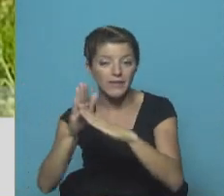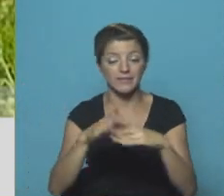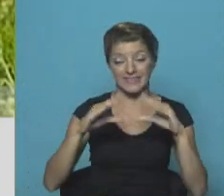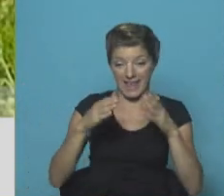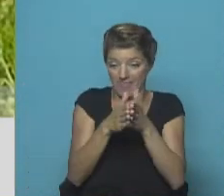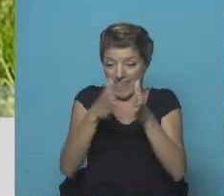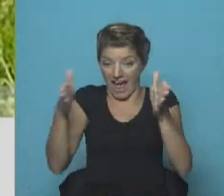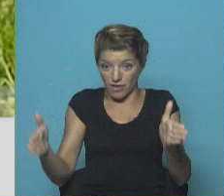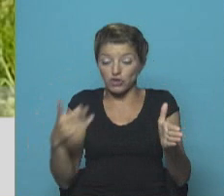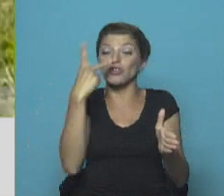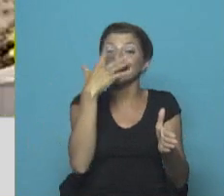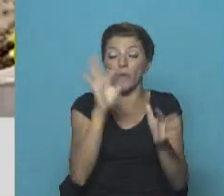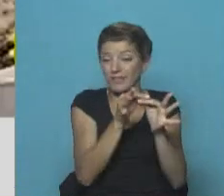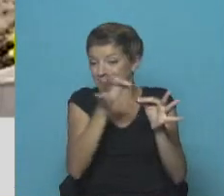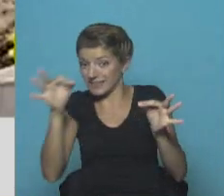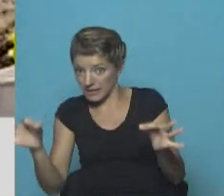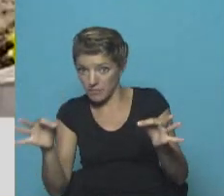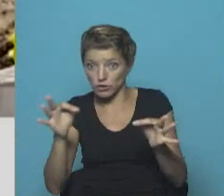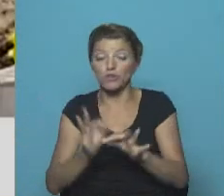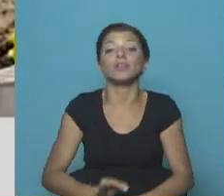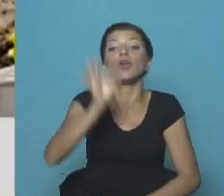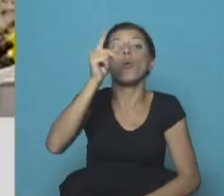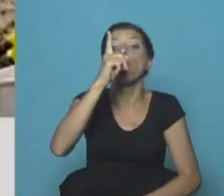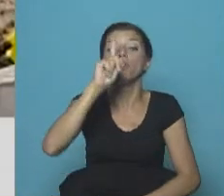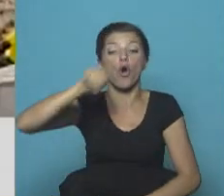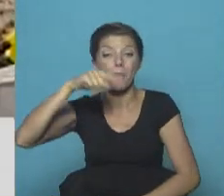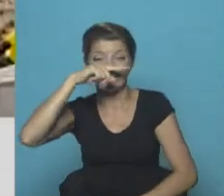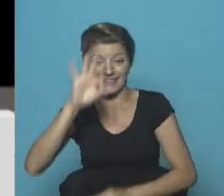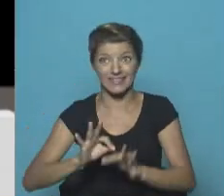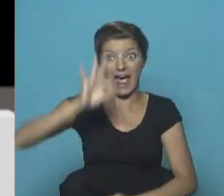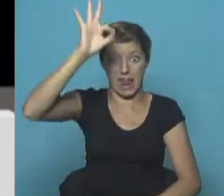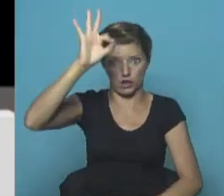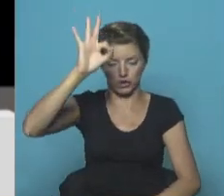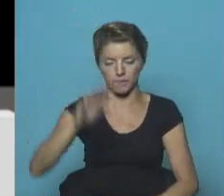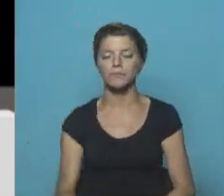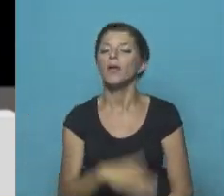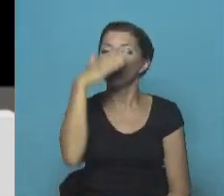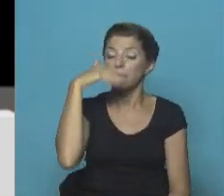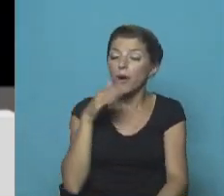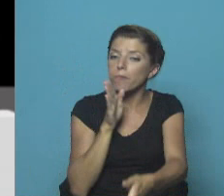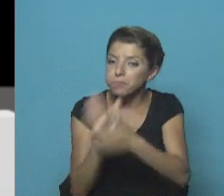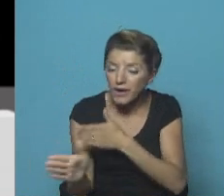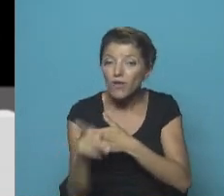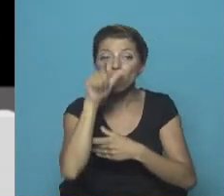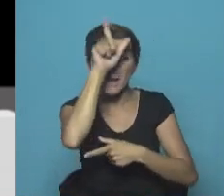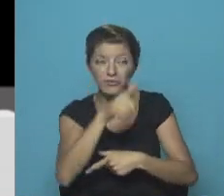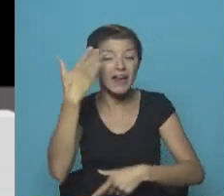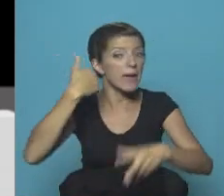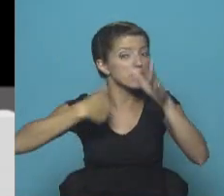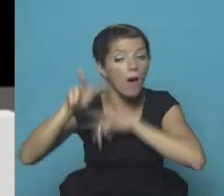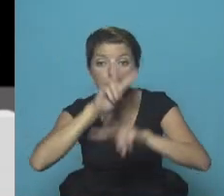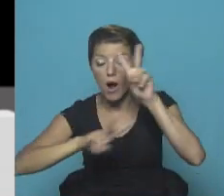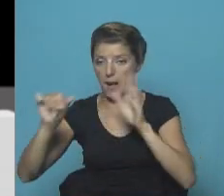centímetros de ancho y 1,70 m de alto. Tras su fuga, el Chapo Guzmán pasó a ser no solo la persona más buscada en México,